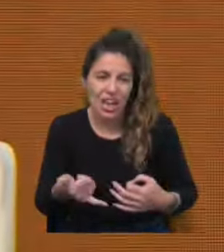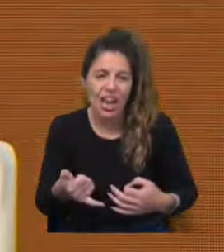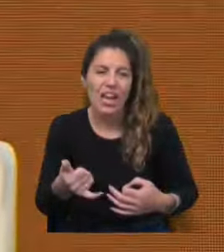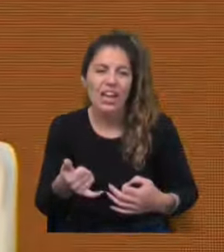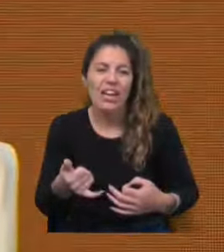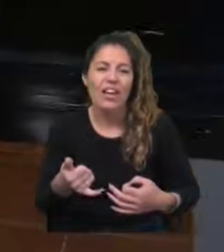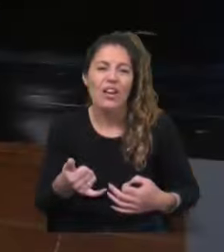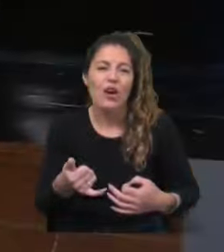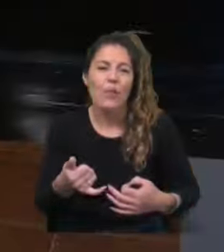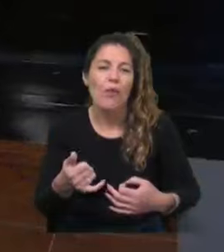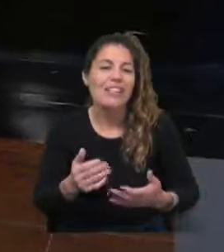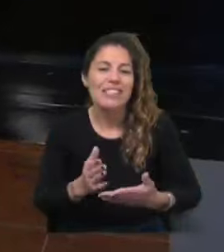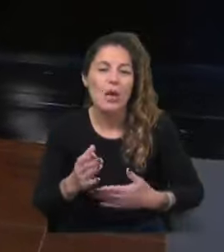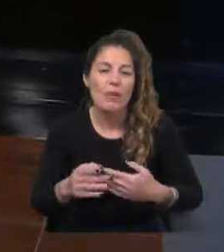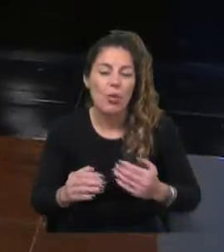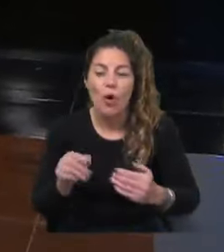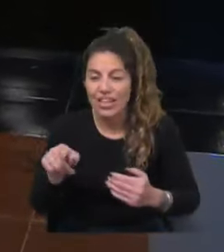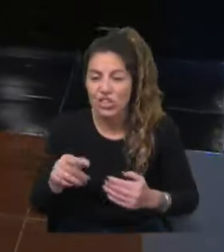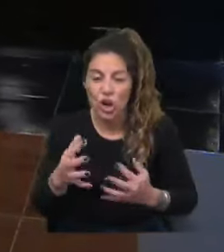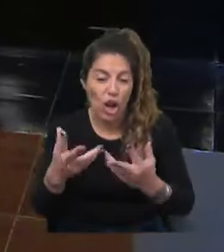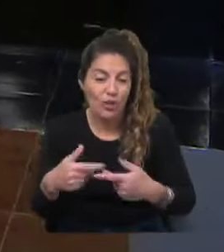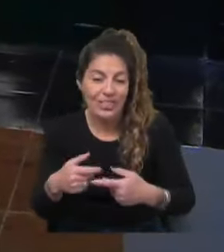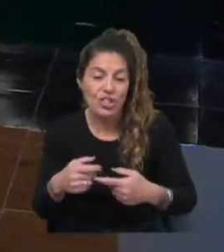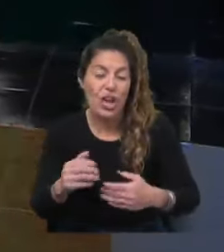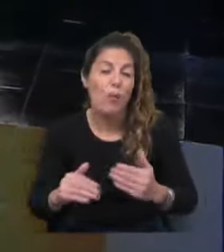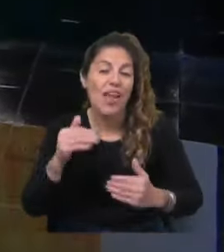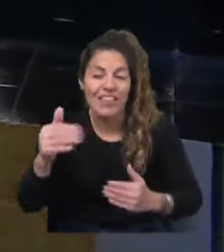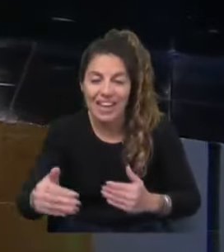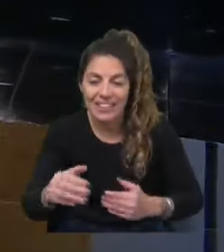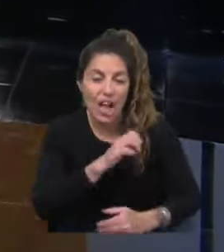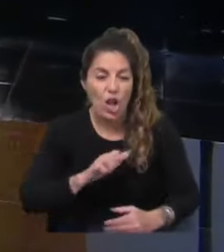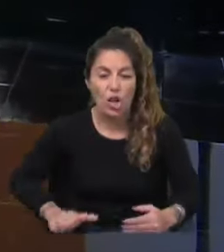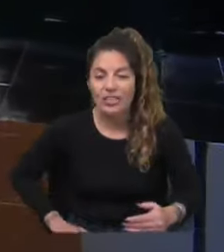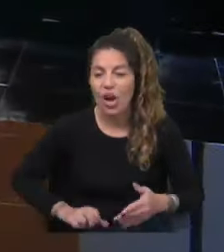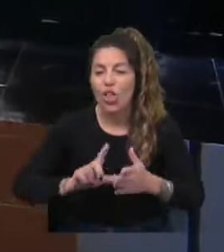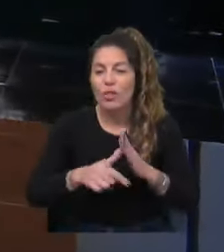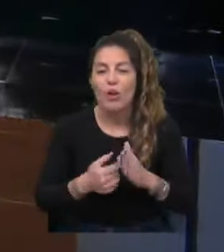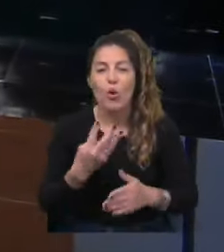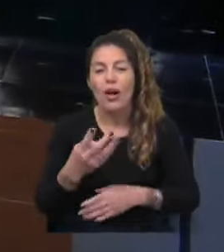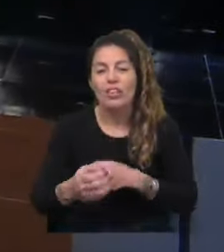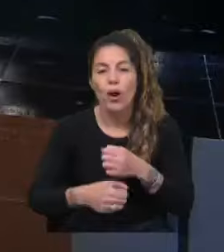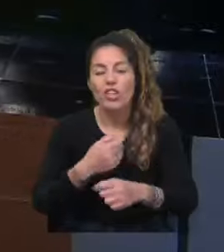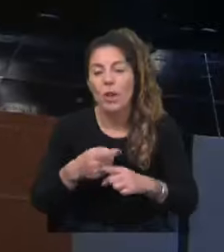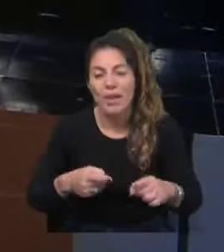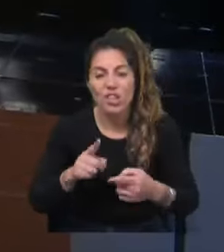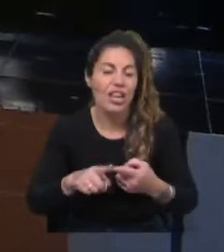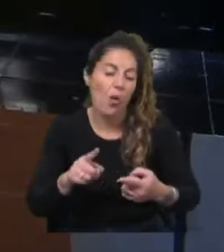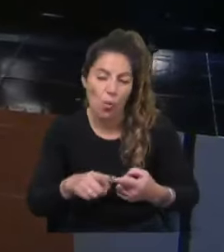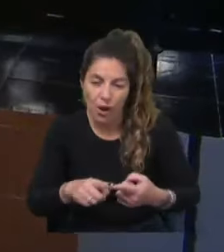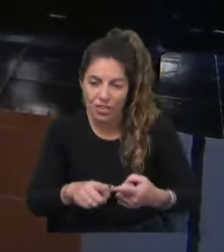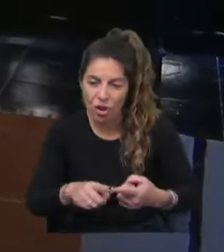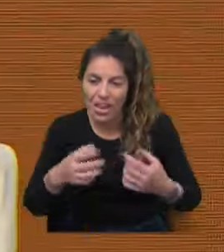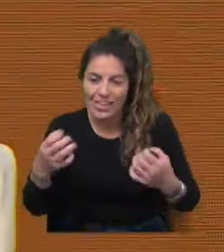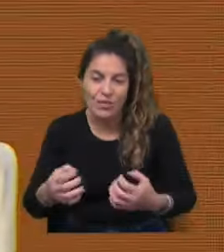sí, van siempre como una jugada adelante. O sea, si los estados demoran 4 años y medio en llegar a ponerse de acuerdo para... Seguramente